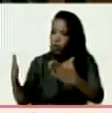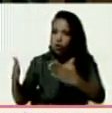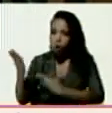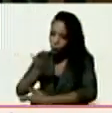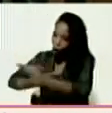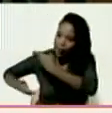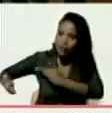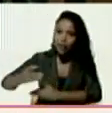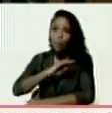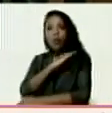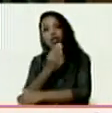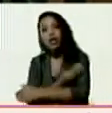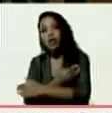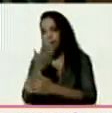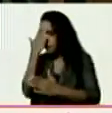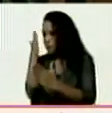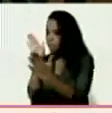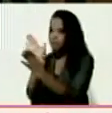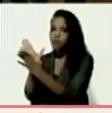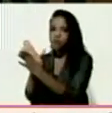poderes,